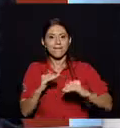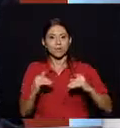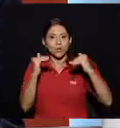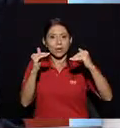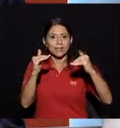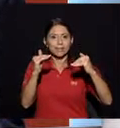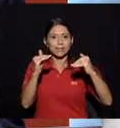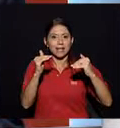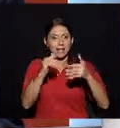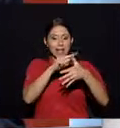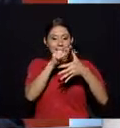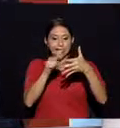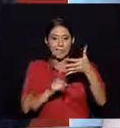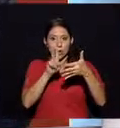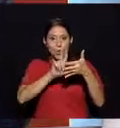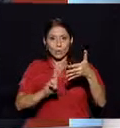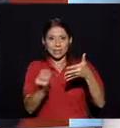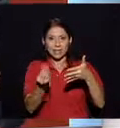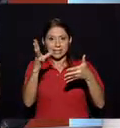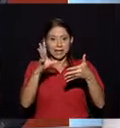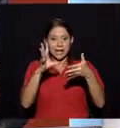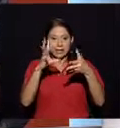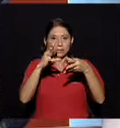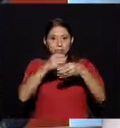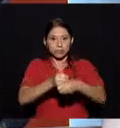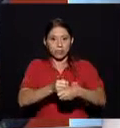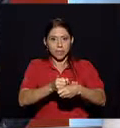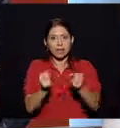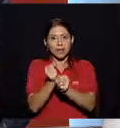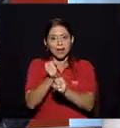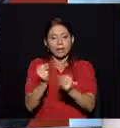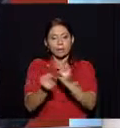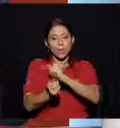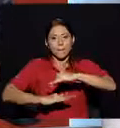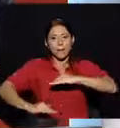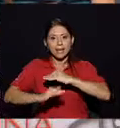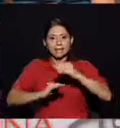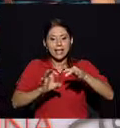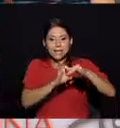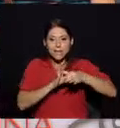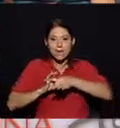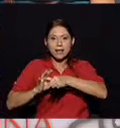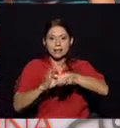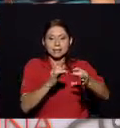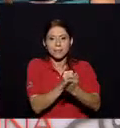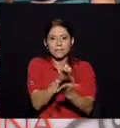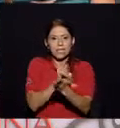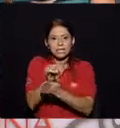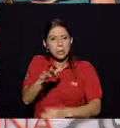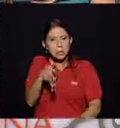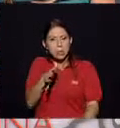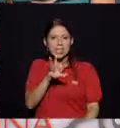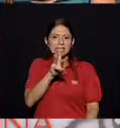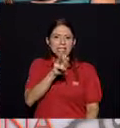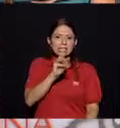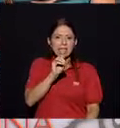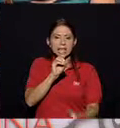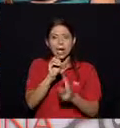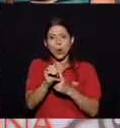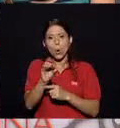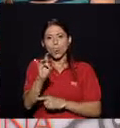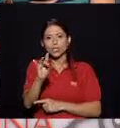5 universidades estatales y que trabajamos con base en redes de investigación, con una serie de alrededor de entre 60 y